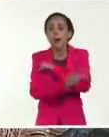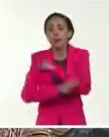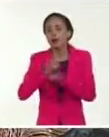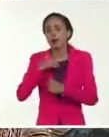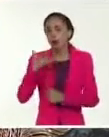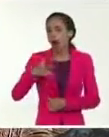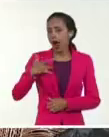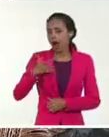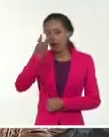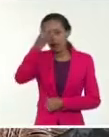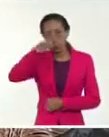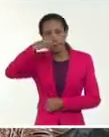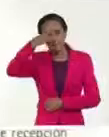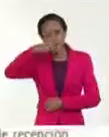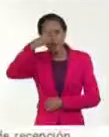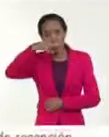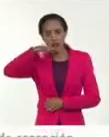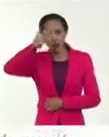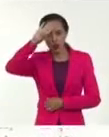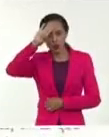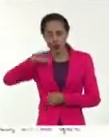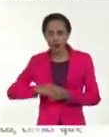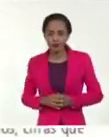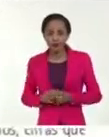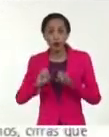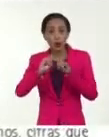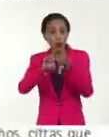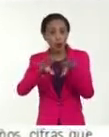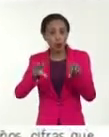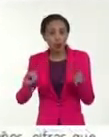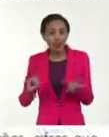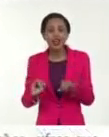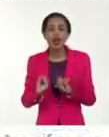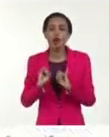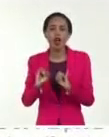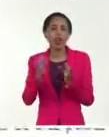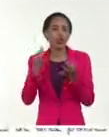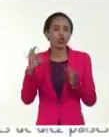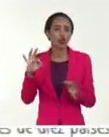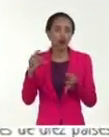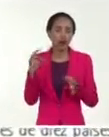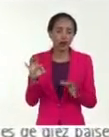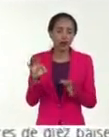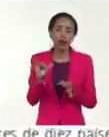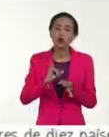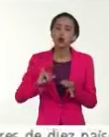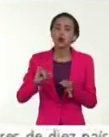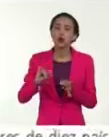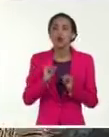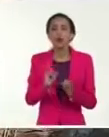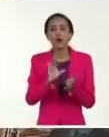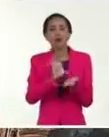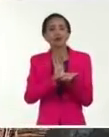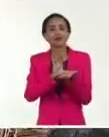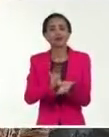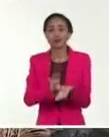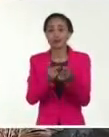Argentina, México y Cuba. Publica un dossier como espacio central de la